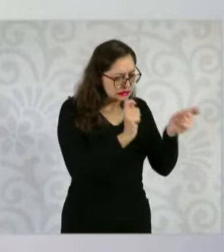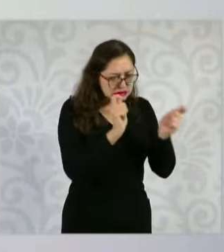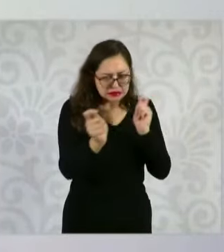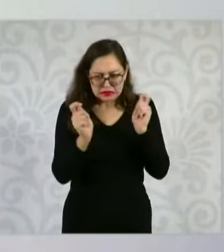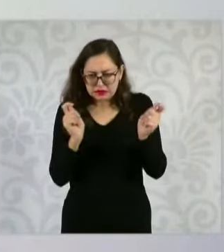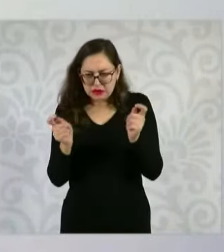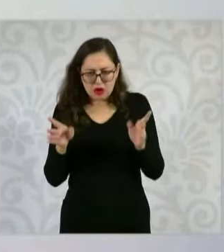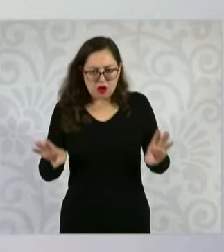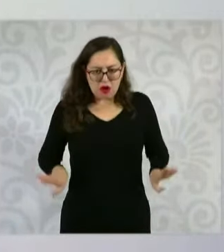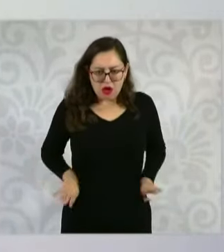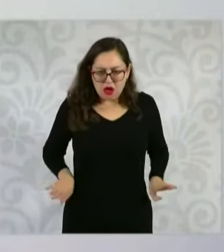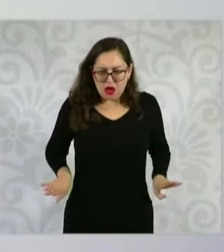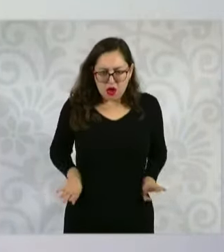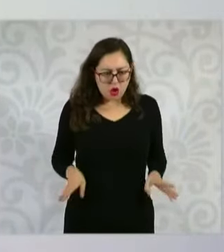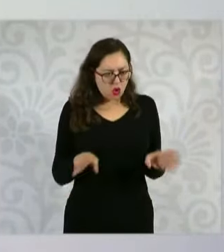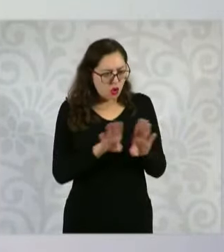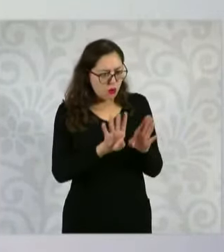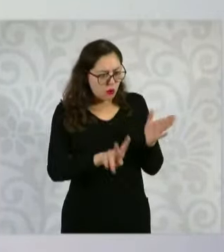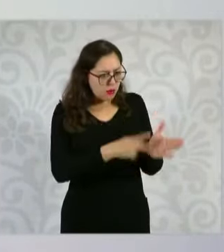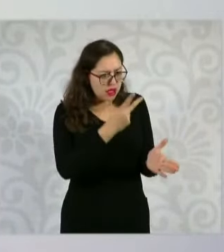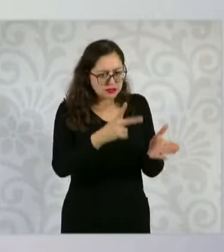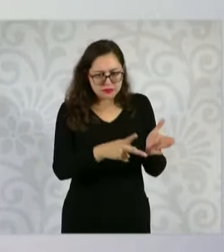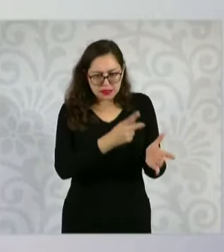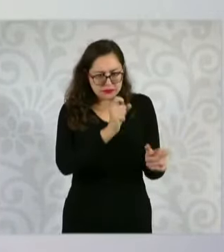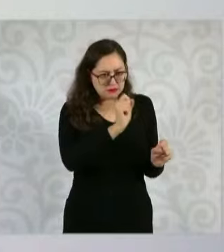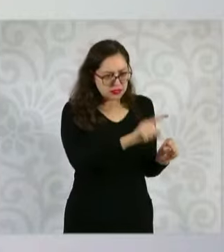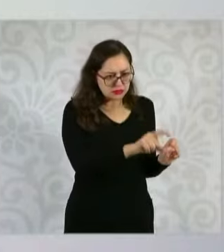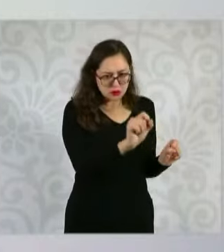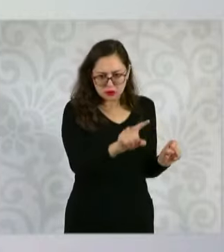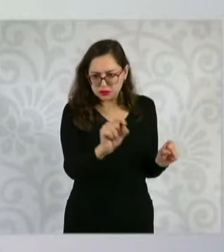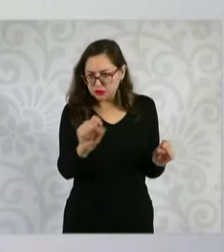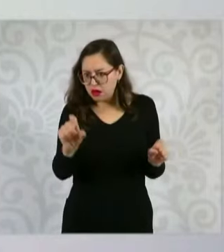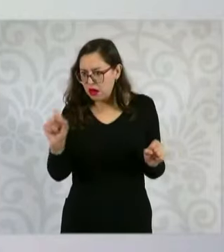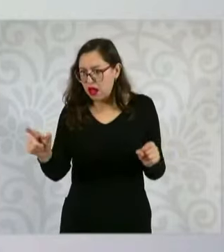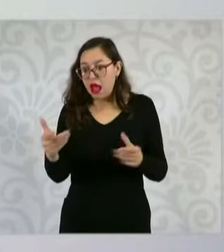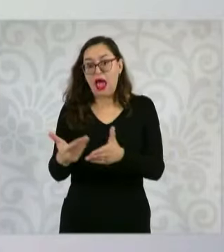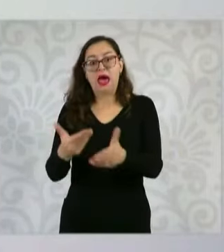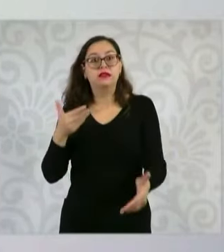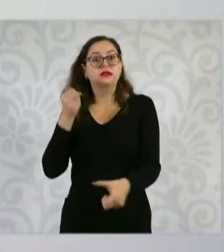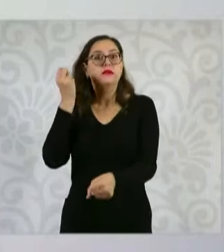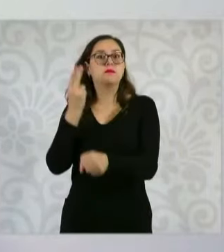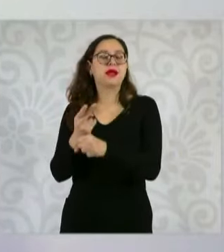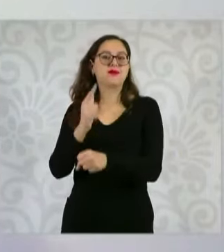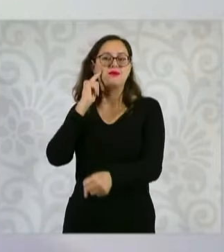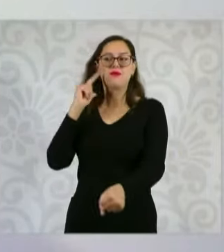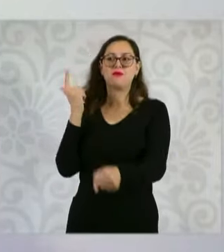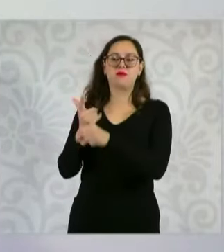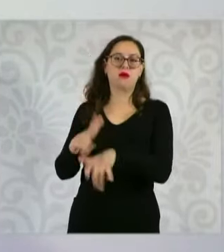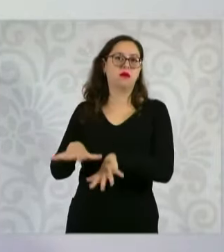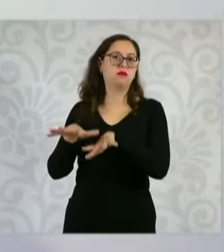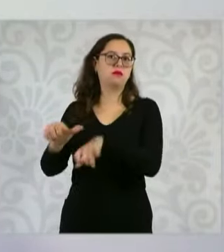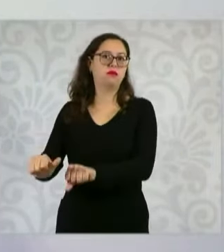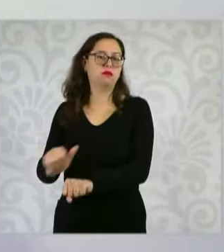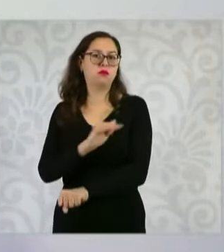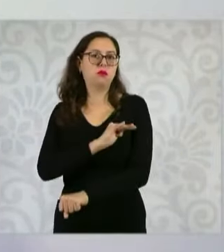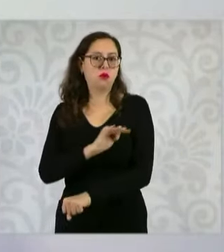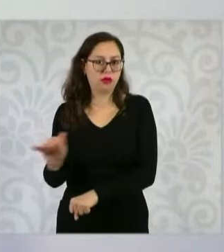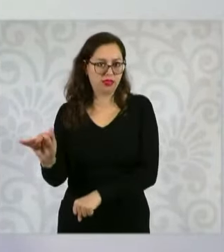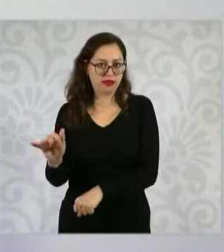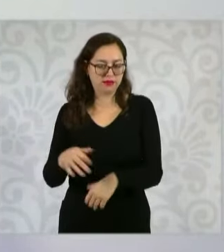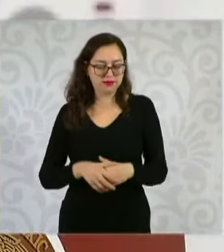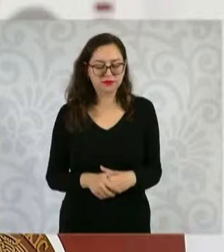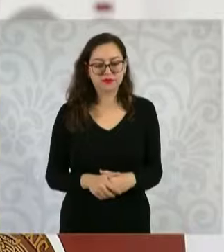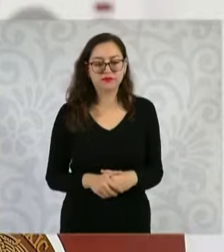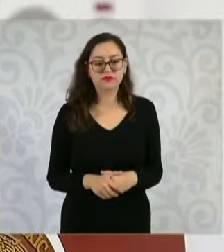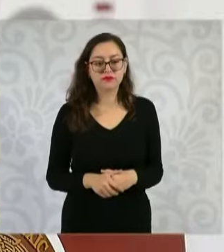tristemente un permanente amenaza una permanente